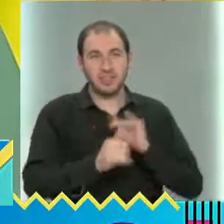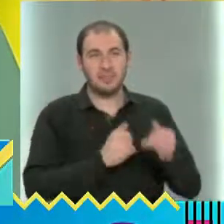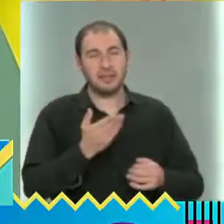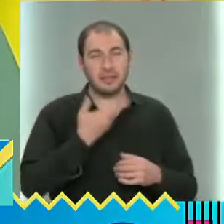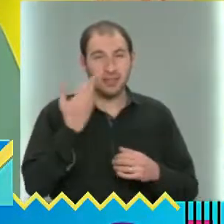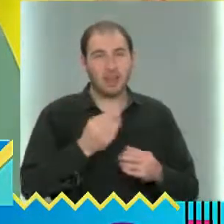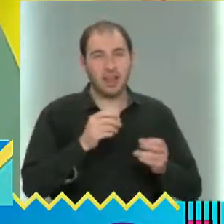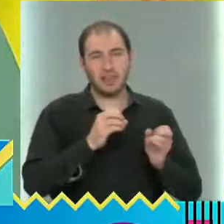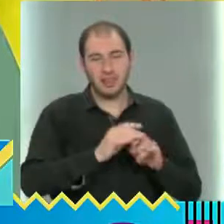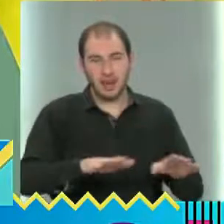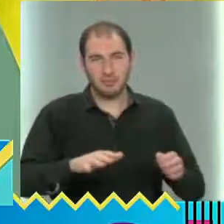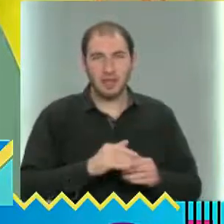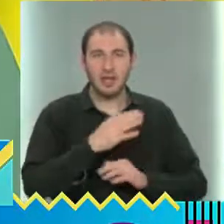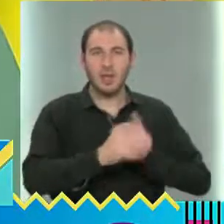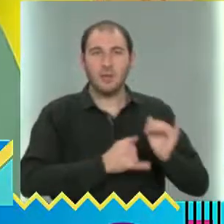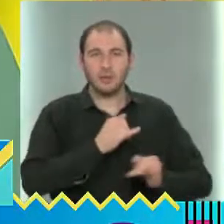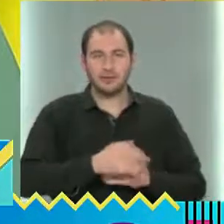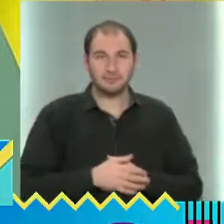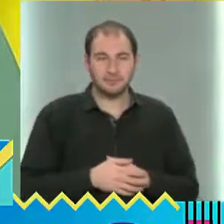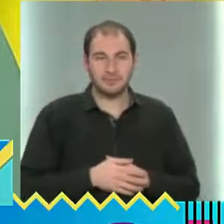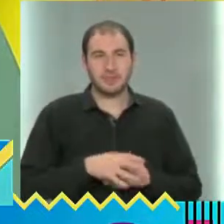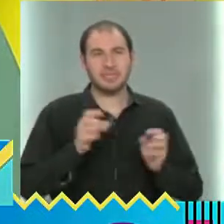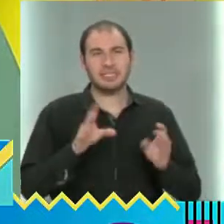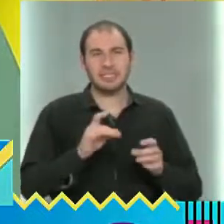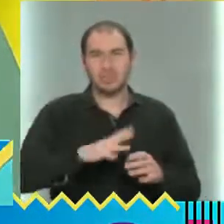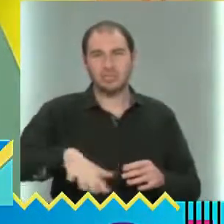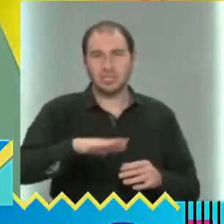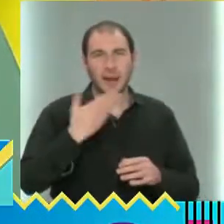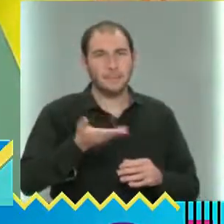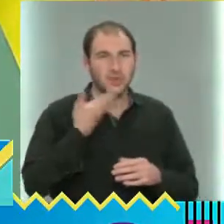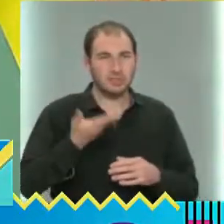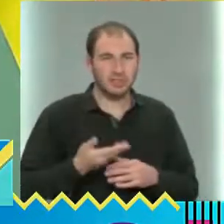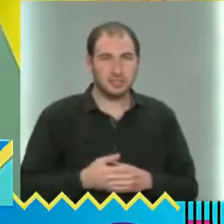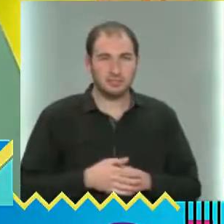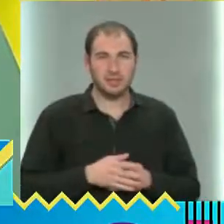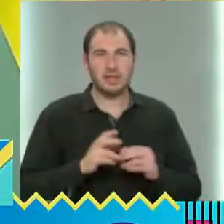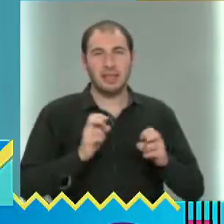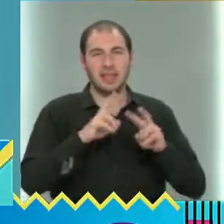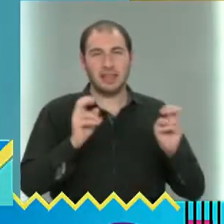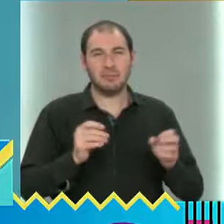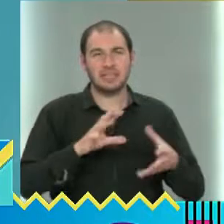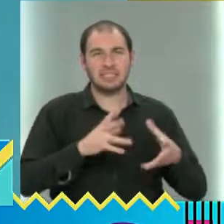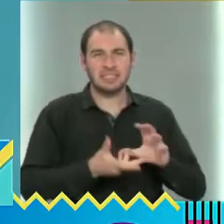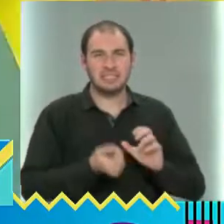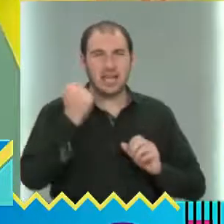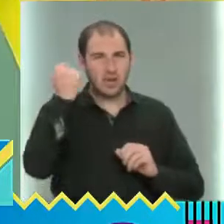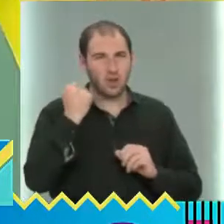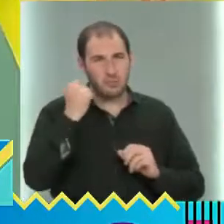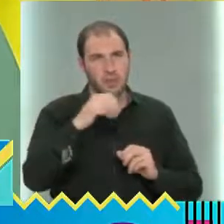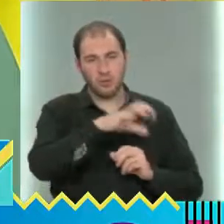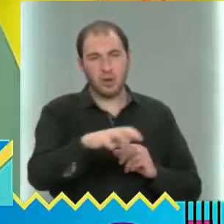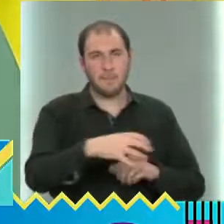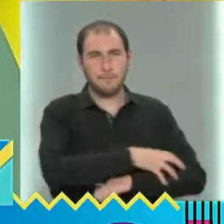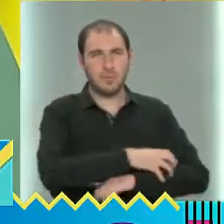Teoría del derrame, que habla mucho tiene una crítica social desde la poesía en relación a la crisis económica y los sectores